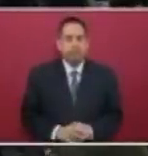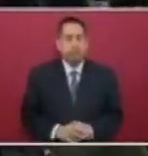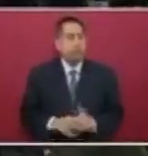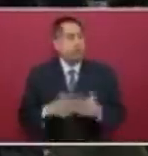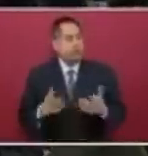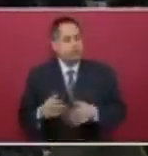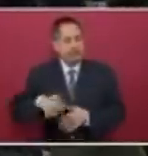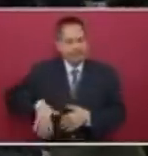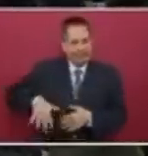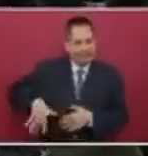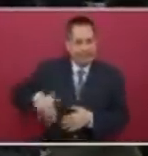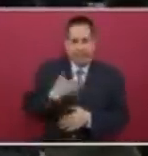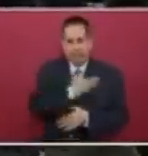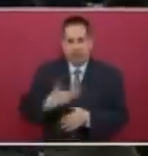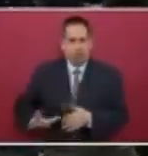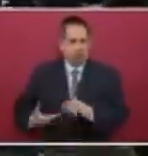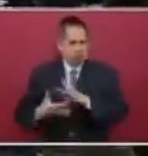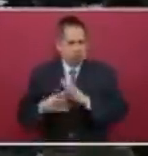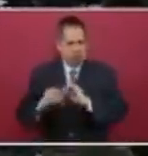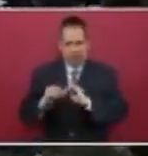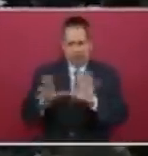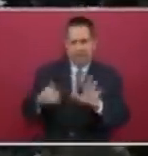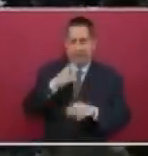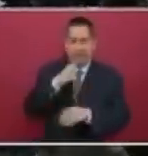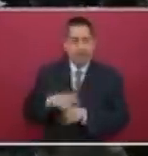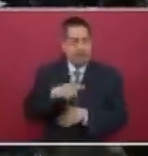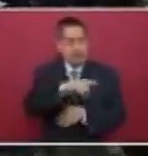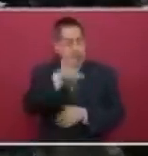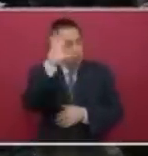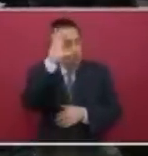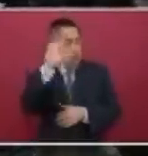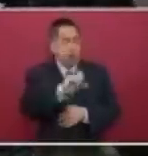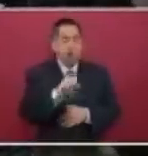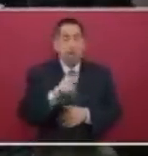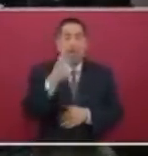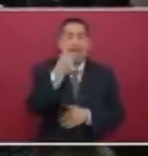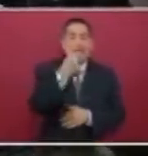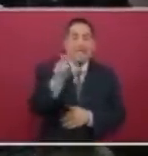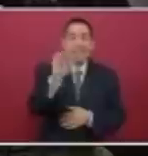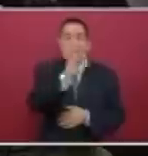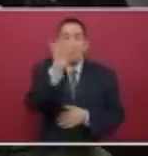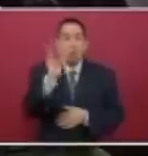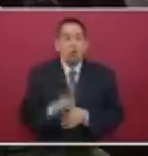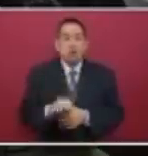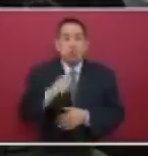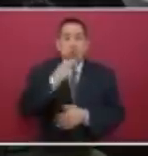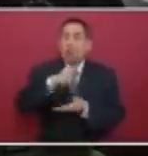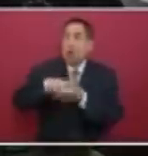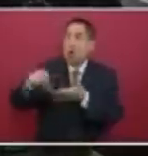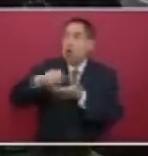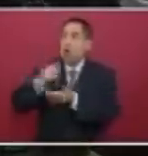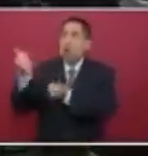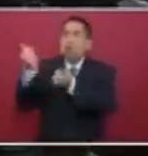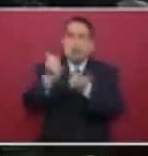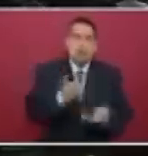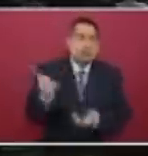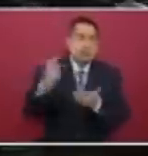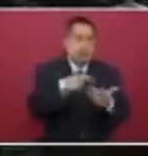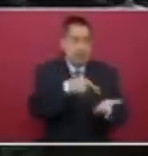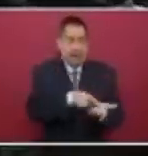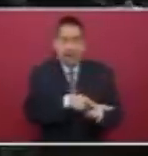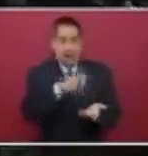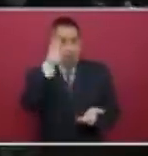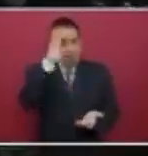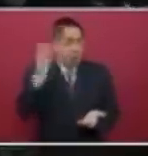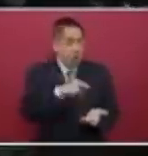presidente lo acaba de comentar morelos importa el 100 por ciento de la energía eléctrica que consume es el único estado en la